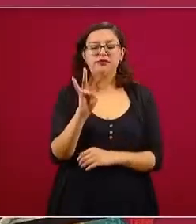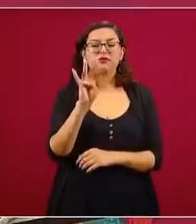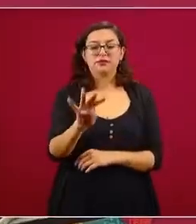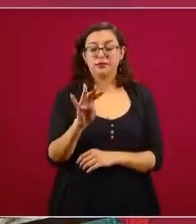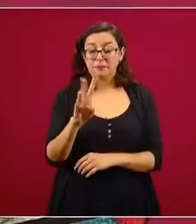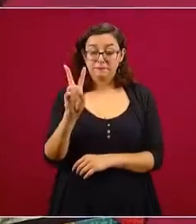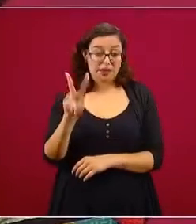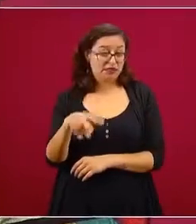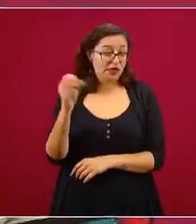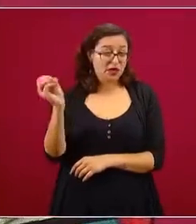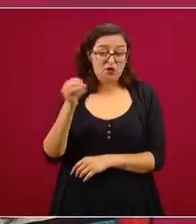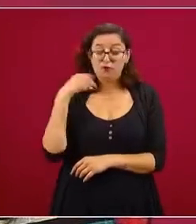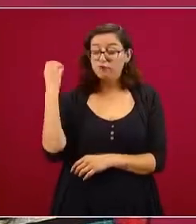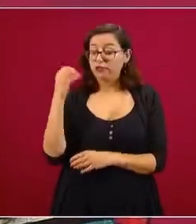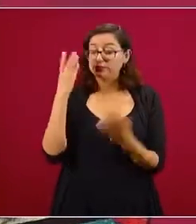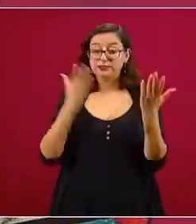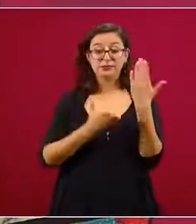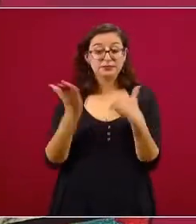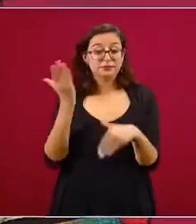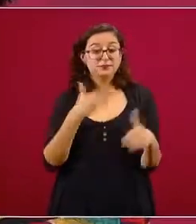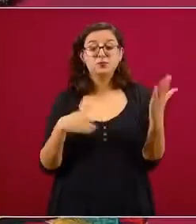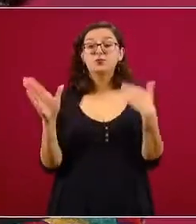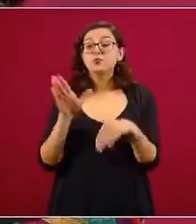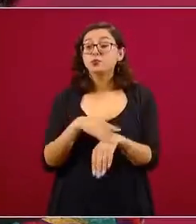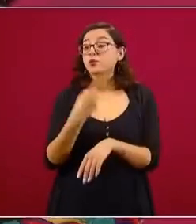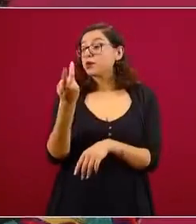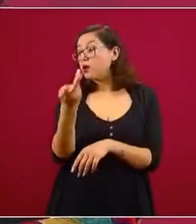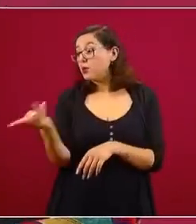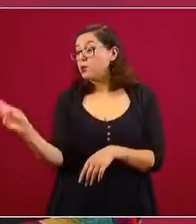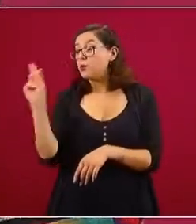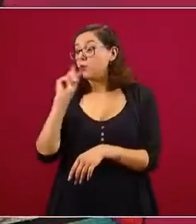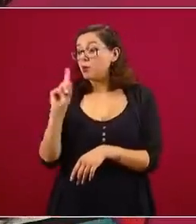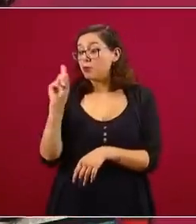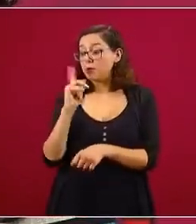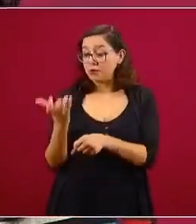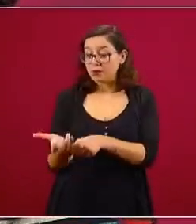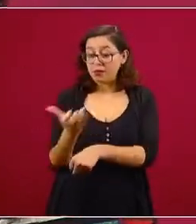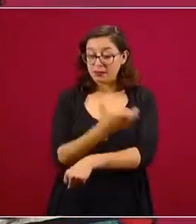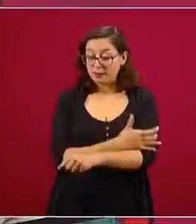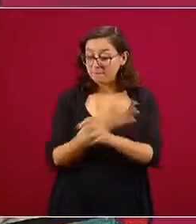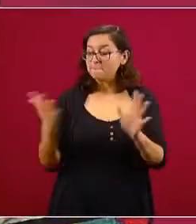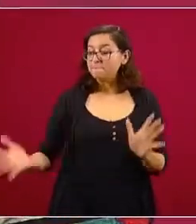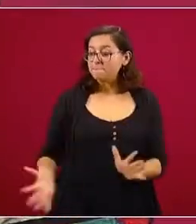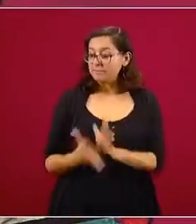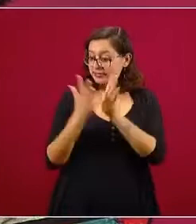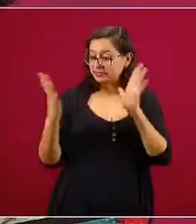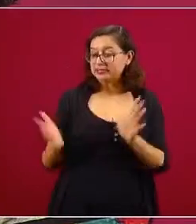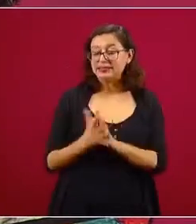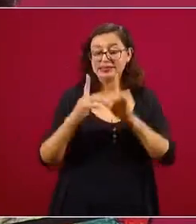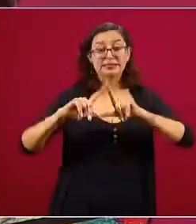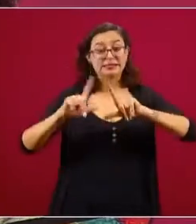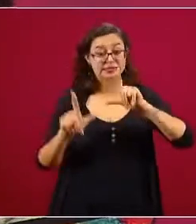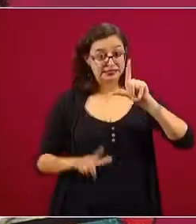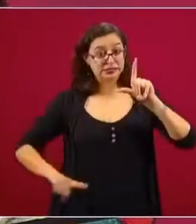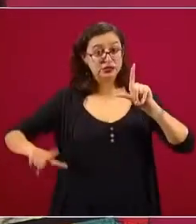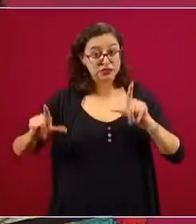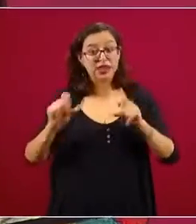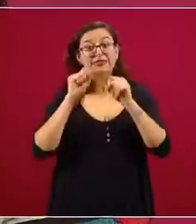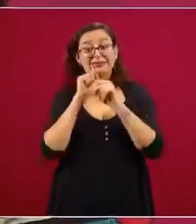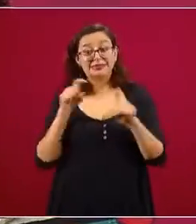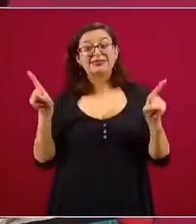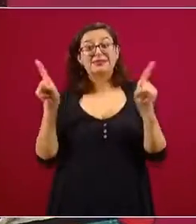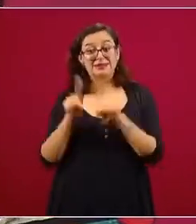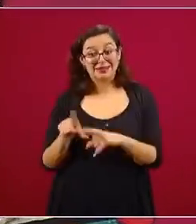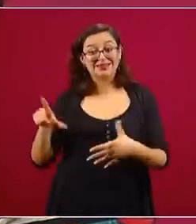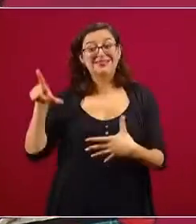las compañeras estuvieron dispuestas a participar y no solo tuvimos participantes a todo nivel nacional, sino también compañeras y colegas a